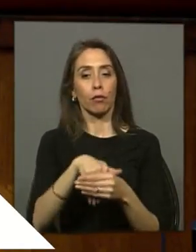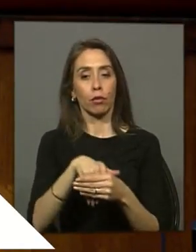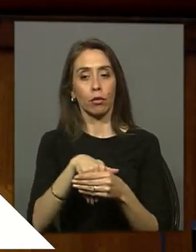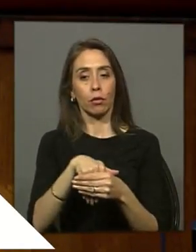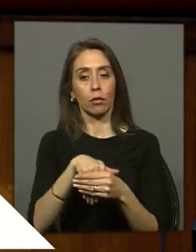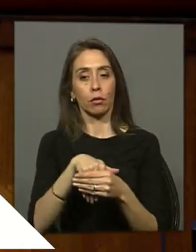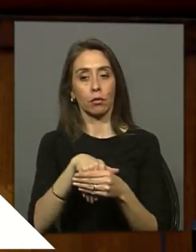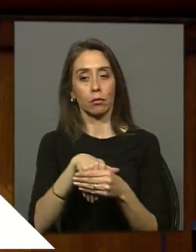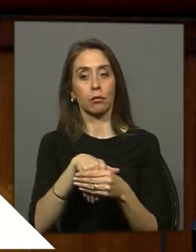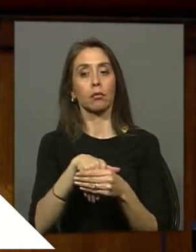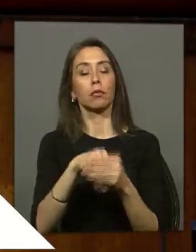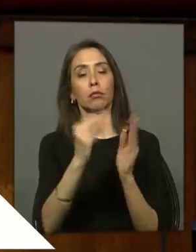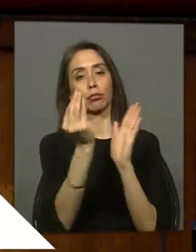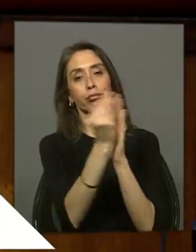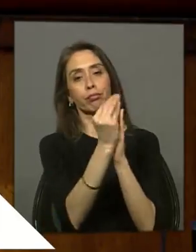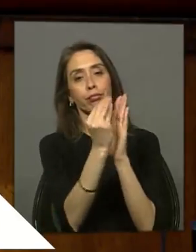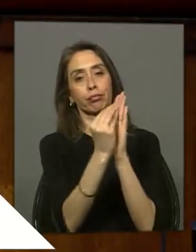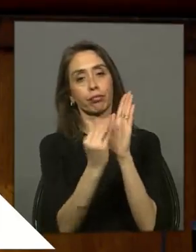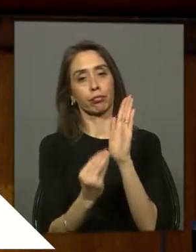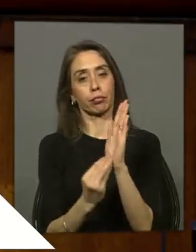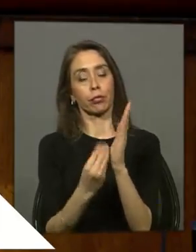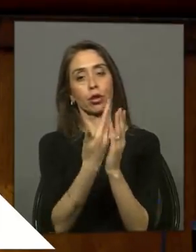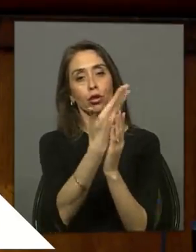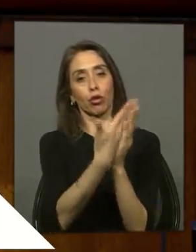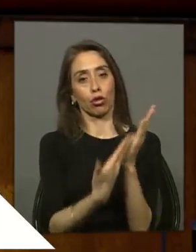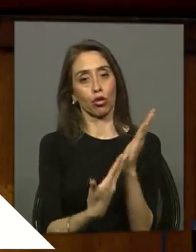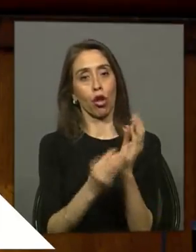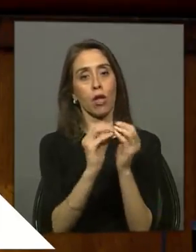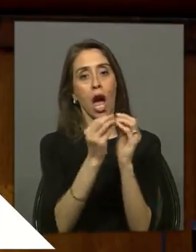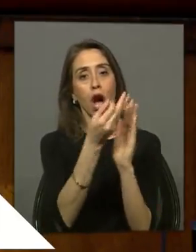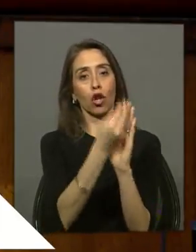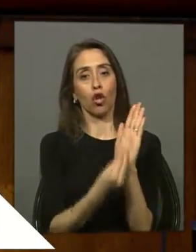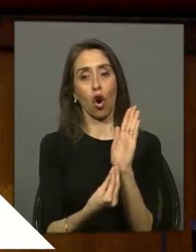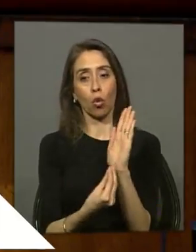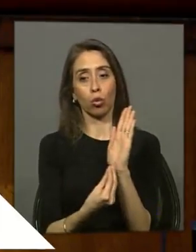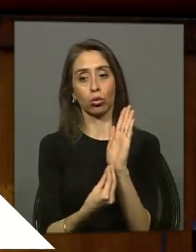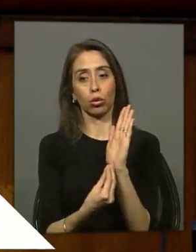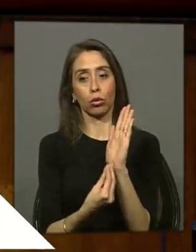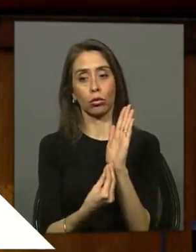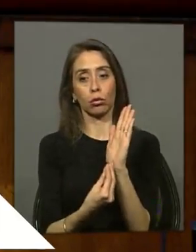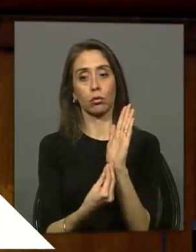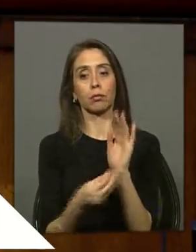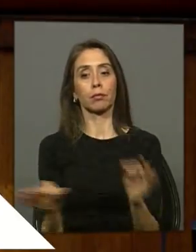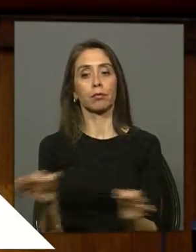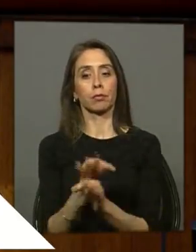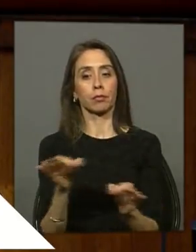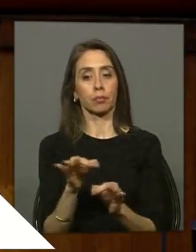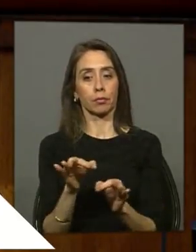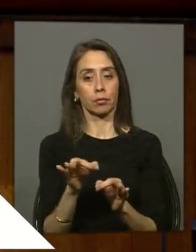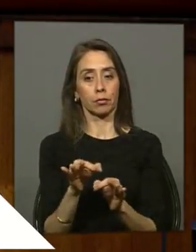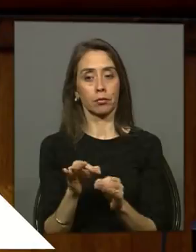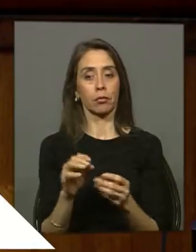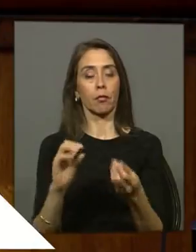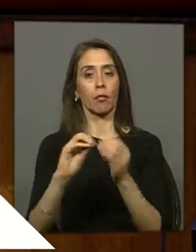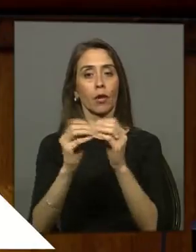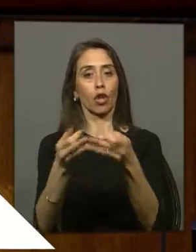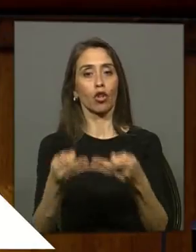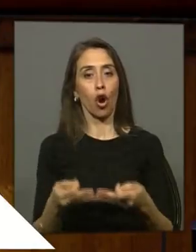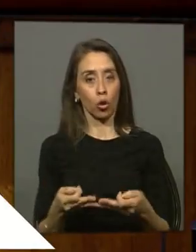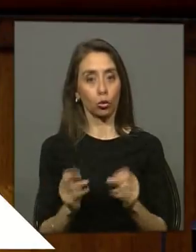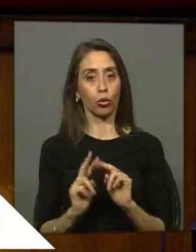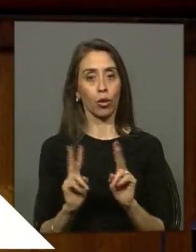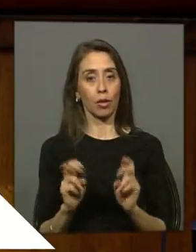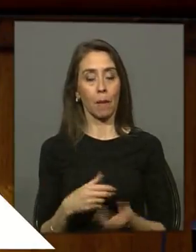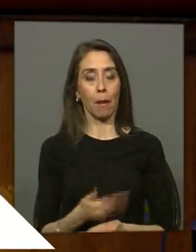en cada cápite el texto íntegro de las conclusiones y recomendaciones es el siguiente conclusiones en